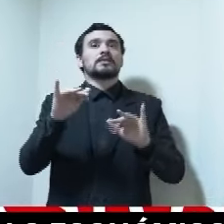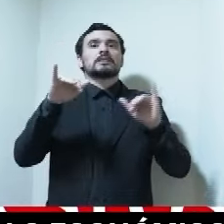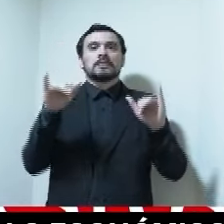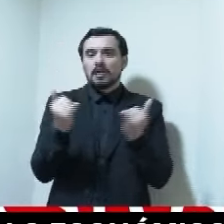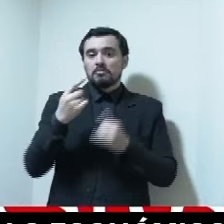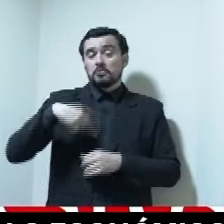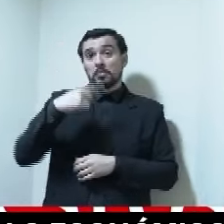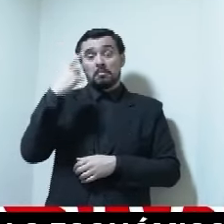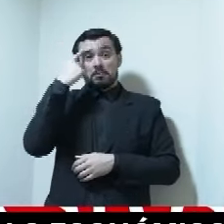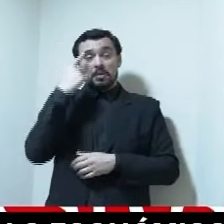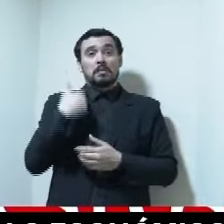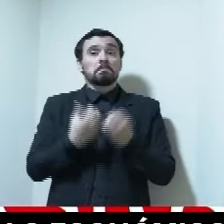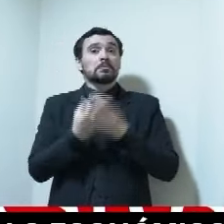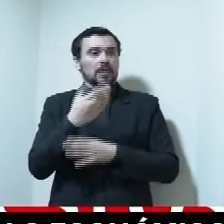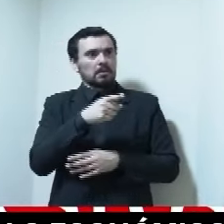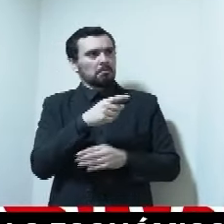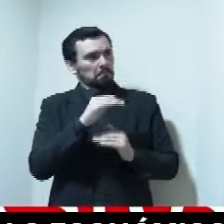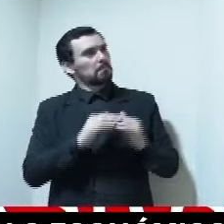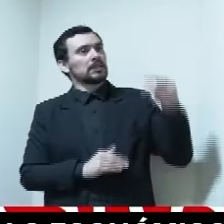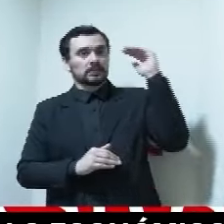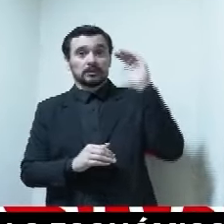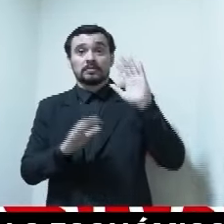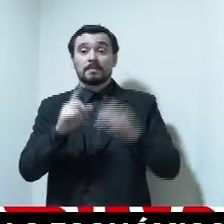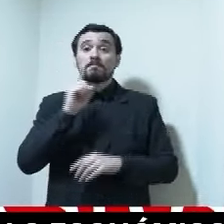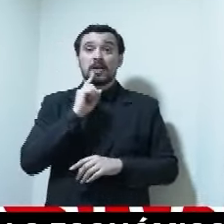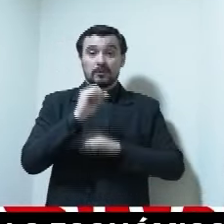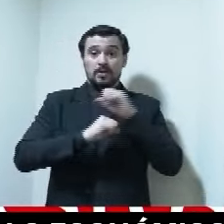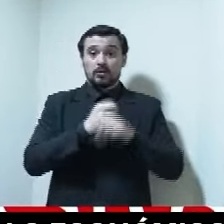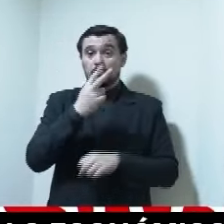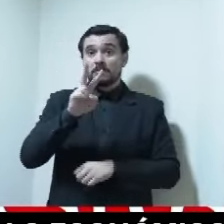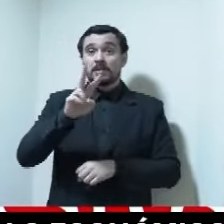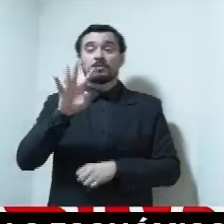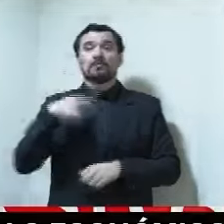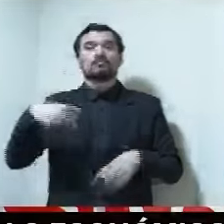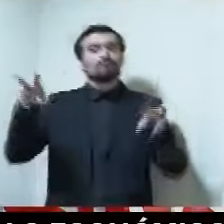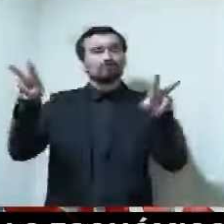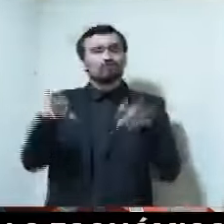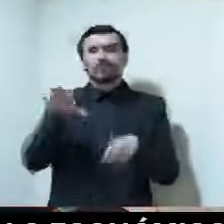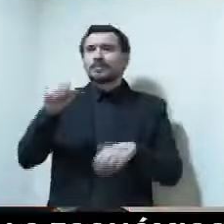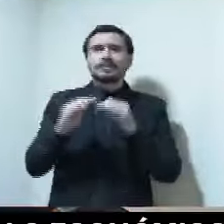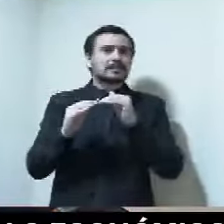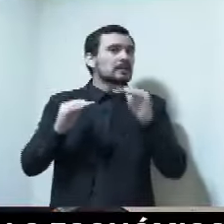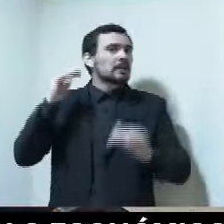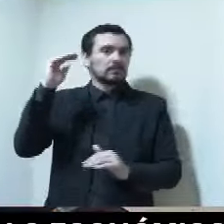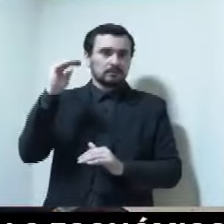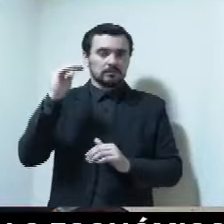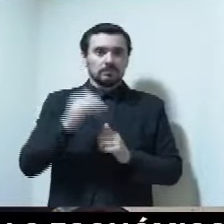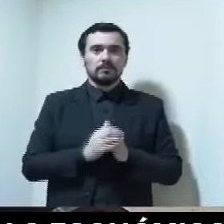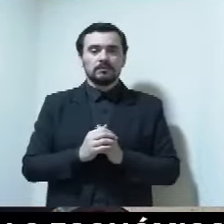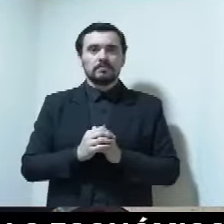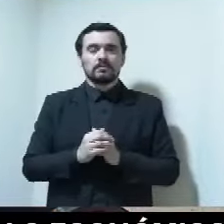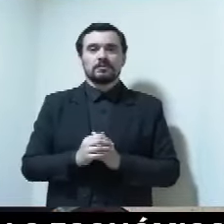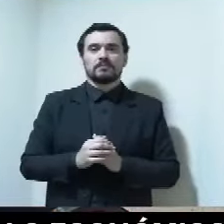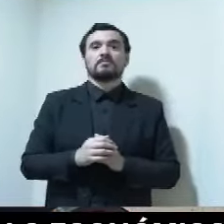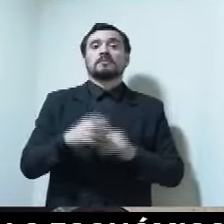propias expectativas iniciales. En mayo del 2024 tuvimos la recaudación más alta de todos los tiempos. Además,